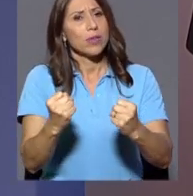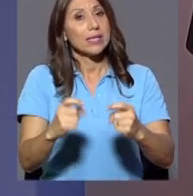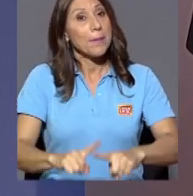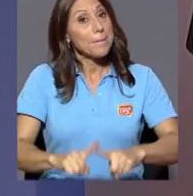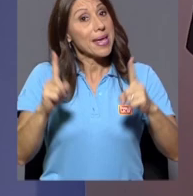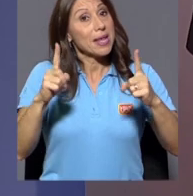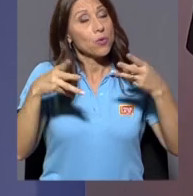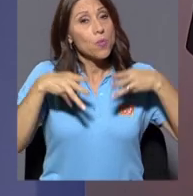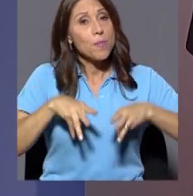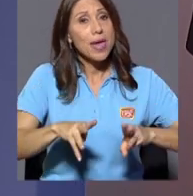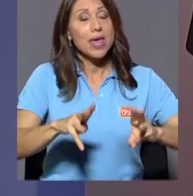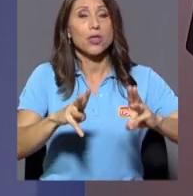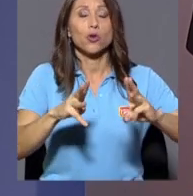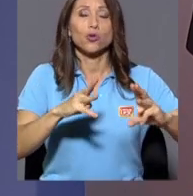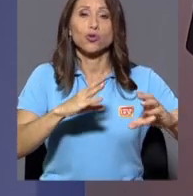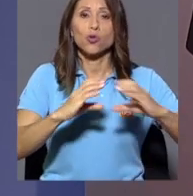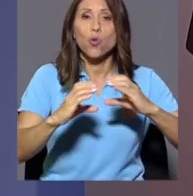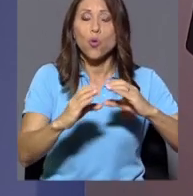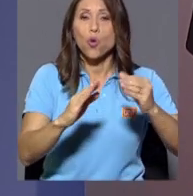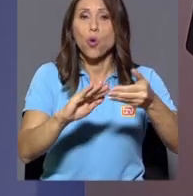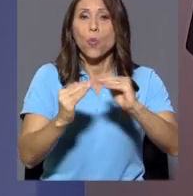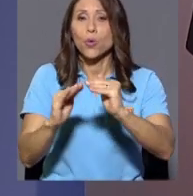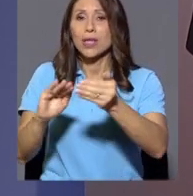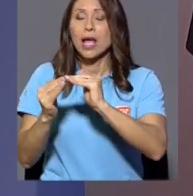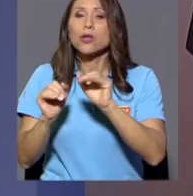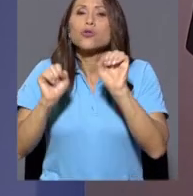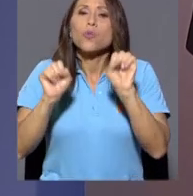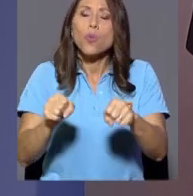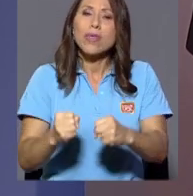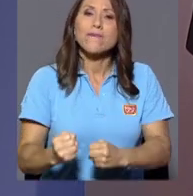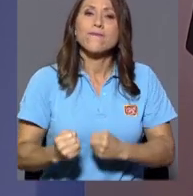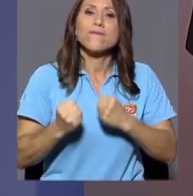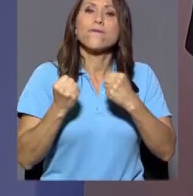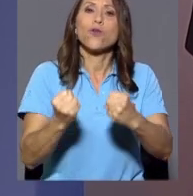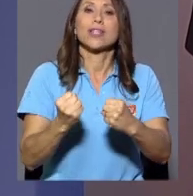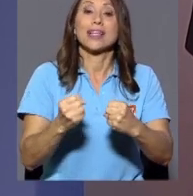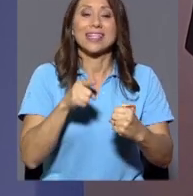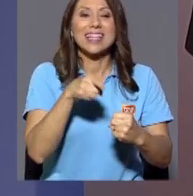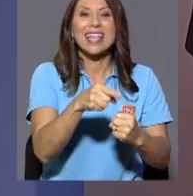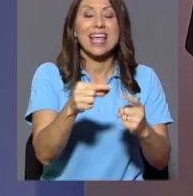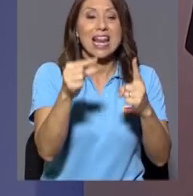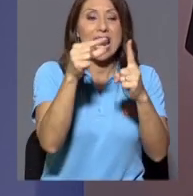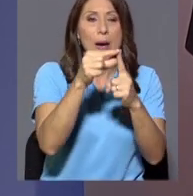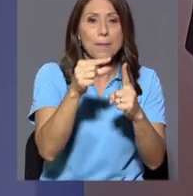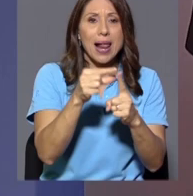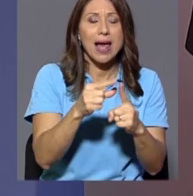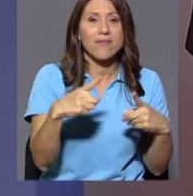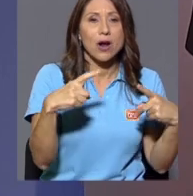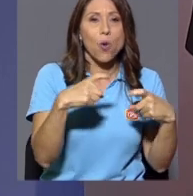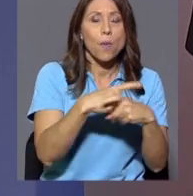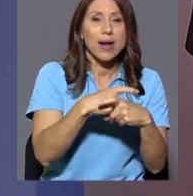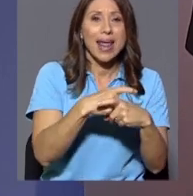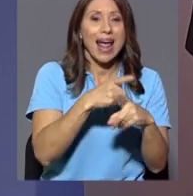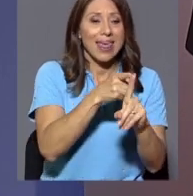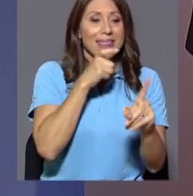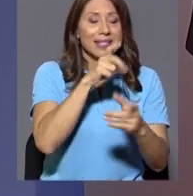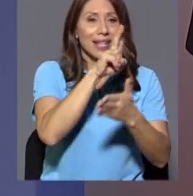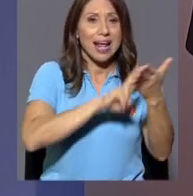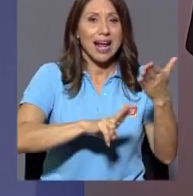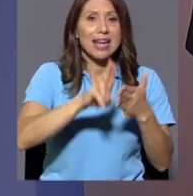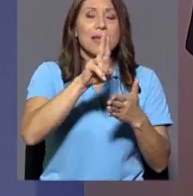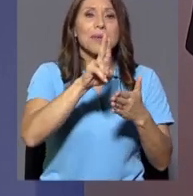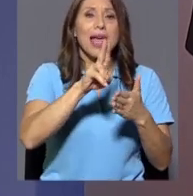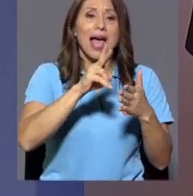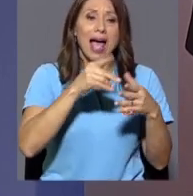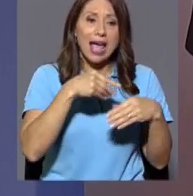comunitarios puedan fuerte esa posibilidad de convertir la palabra compleja desde la academia que debería hacer